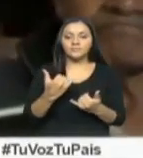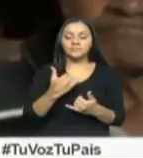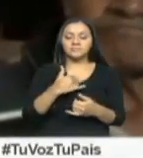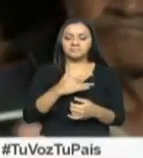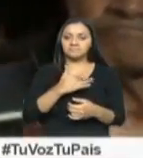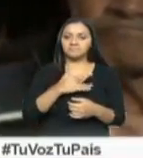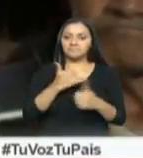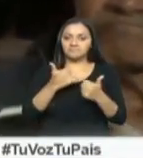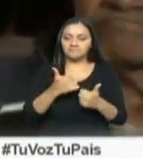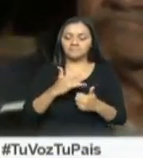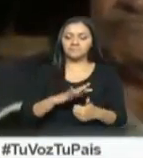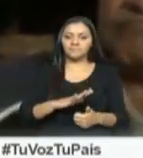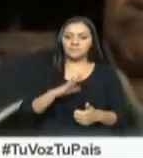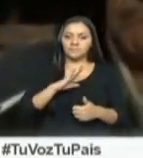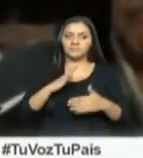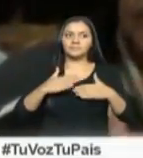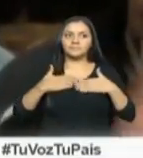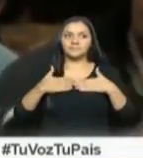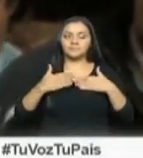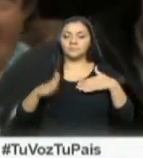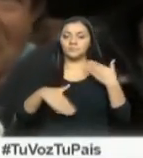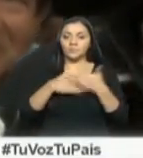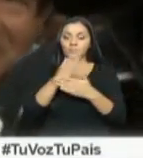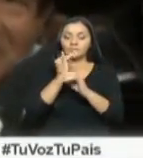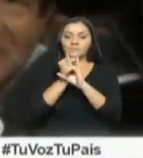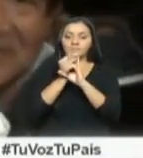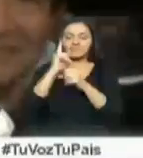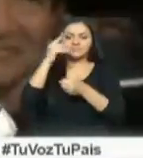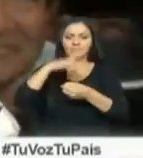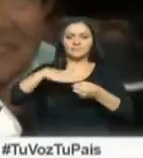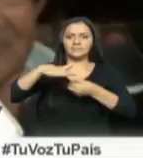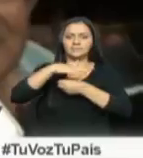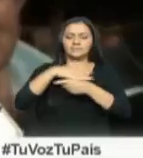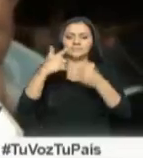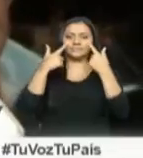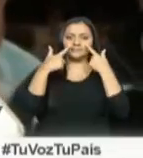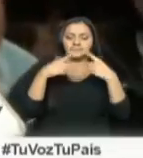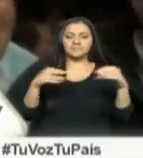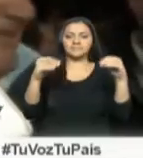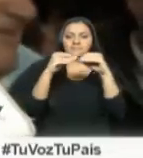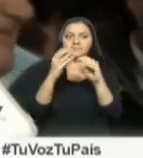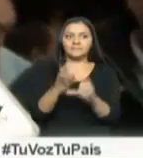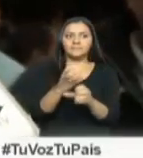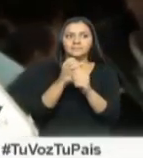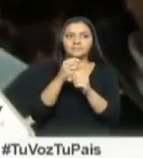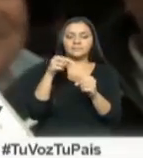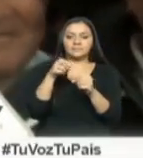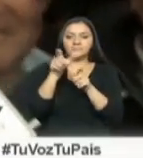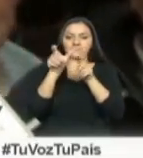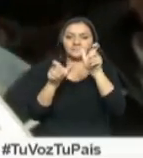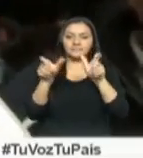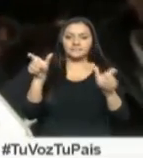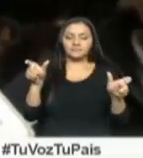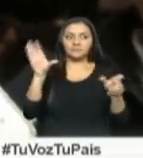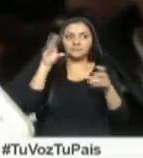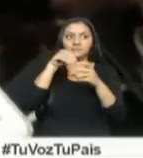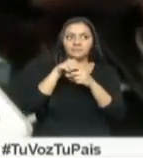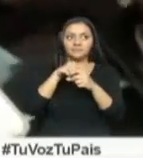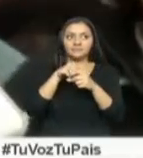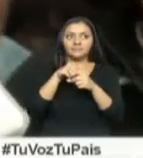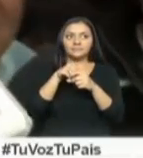contento de que las instituciones del Estado coadyuven a la seguridad de nuestros ciudadanos. Creo que es